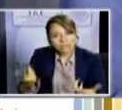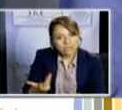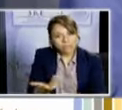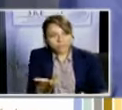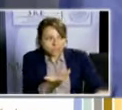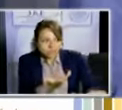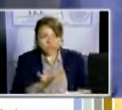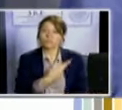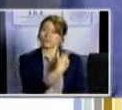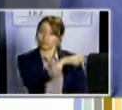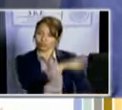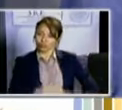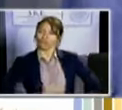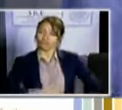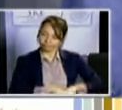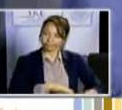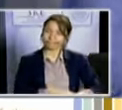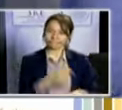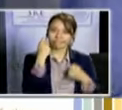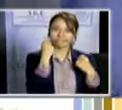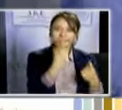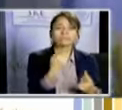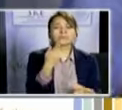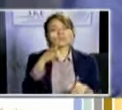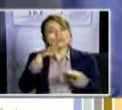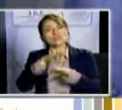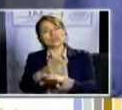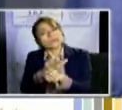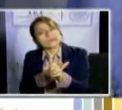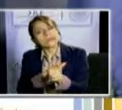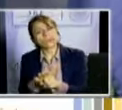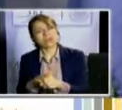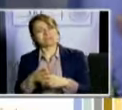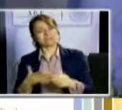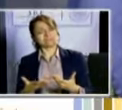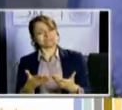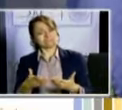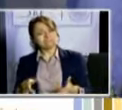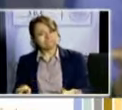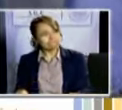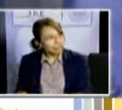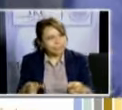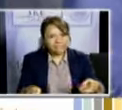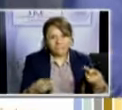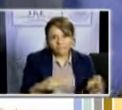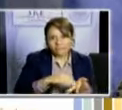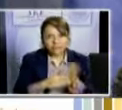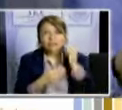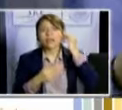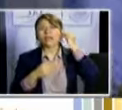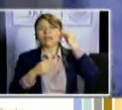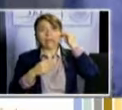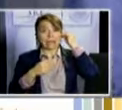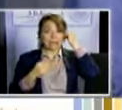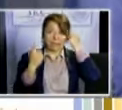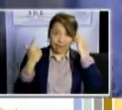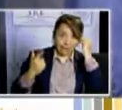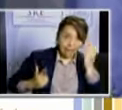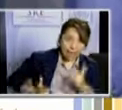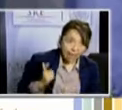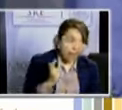en estas diferentes. ¿Qué tiene que ver el tráfico de por qué están traficando las organizaciones con petróleo o con armas? Ahí creo que tiene